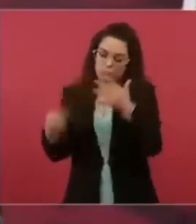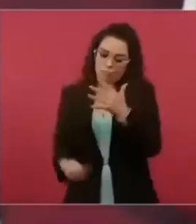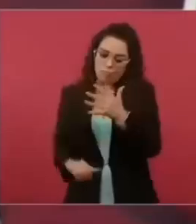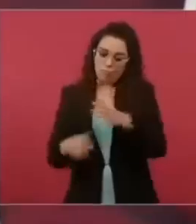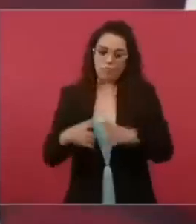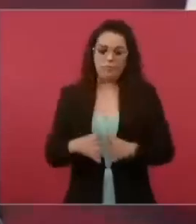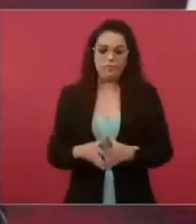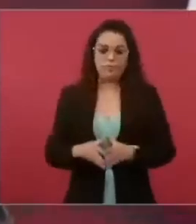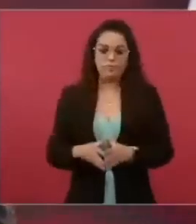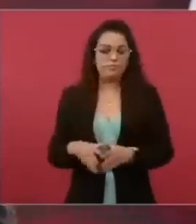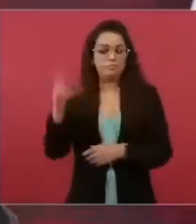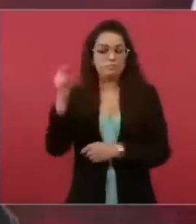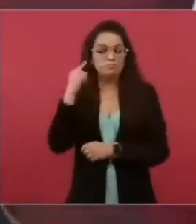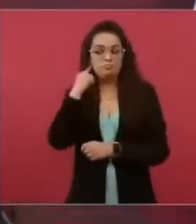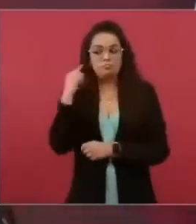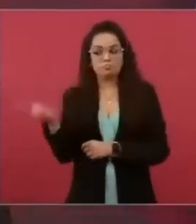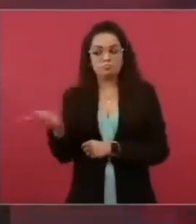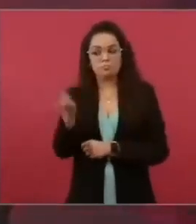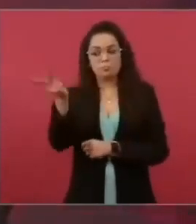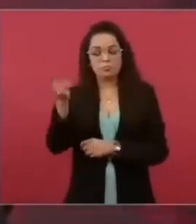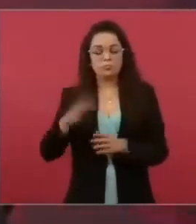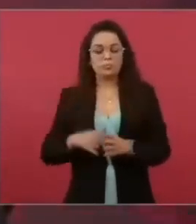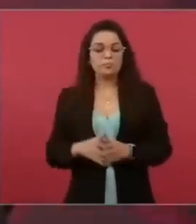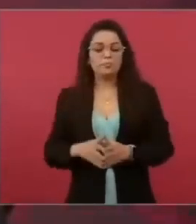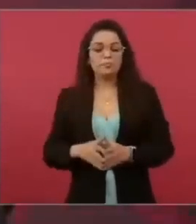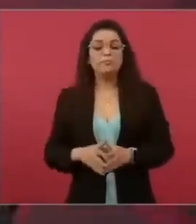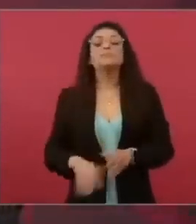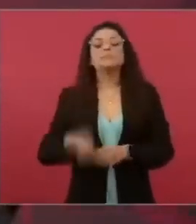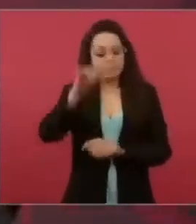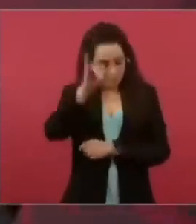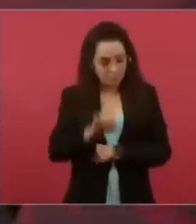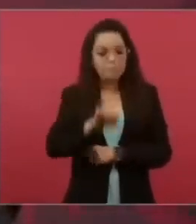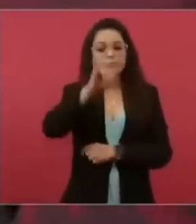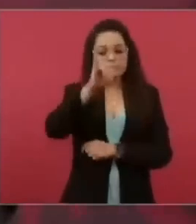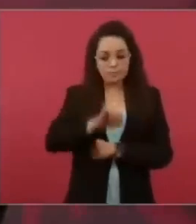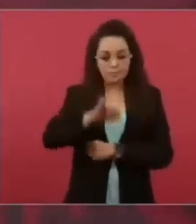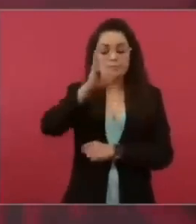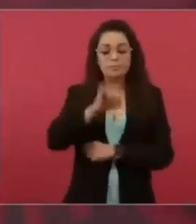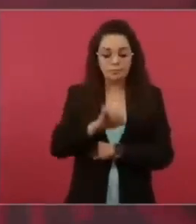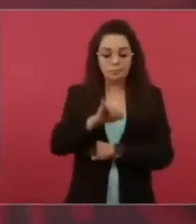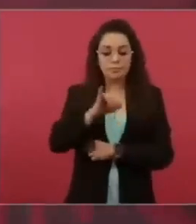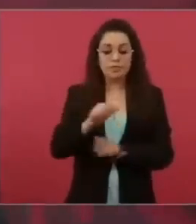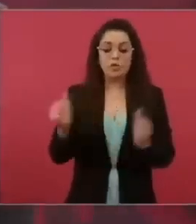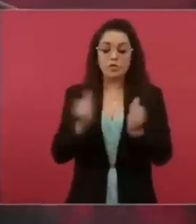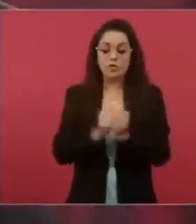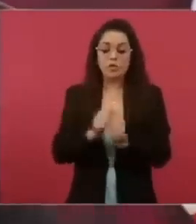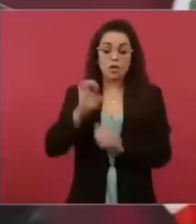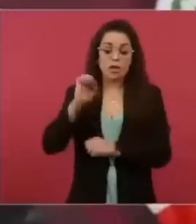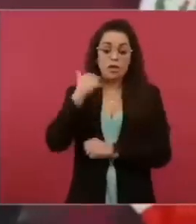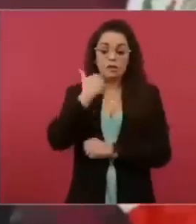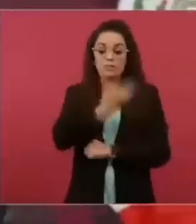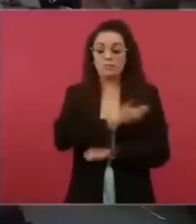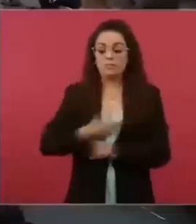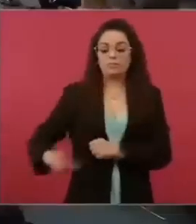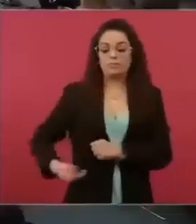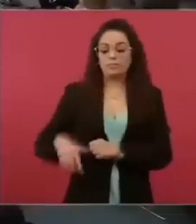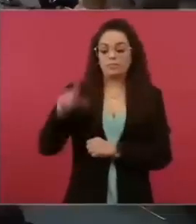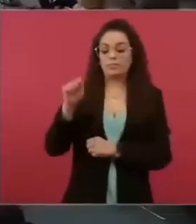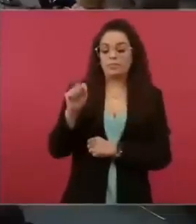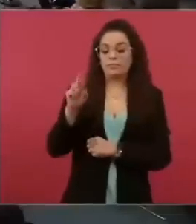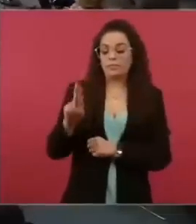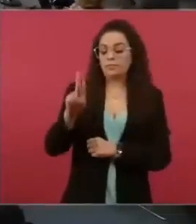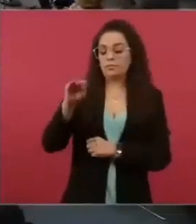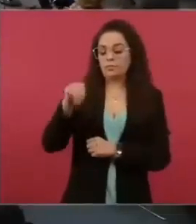Sí, nos tocó con el presidente Trump un